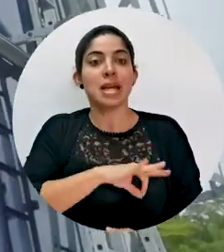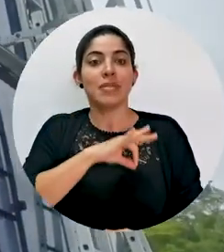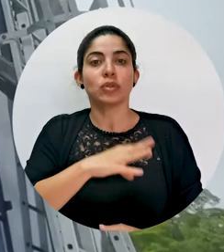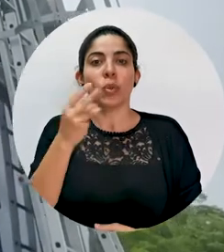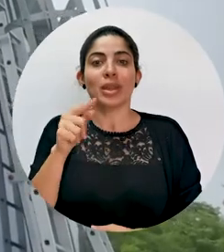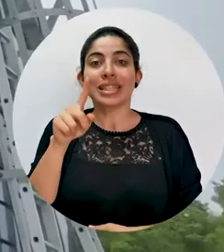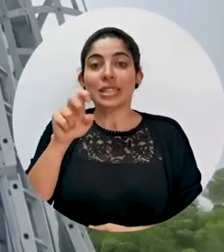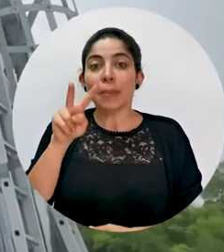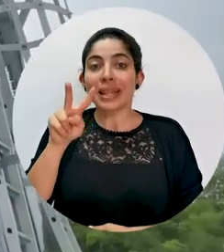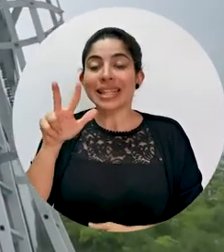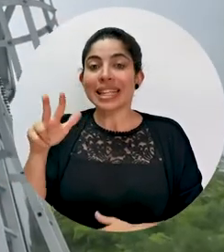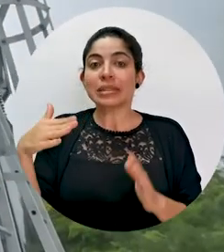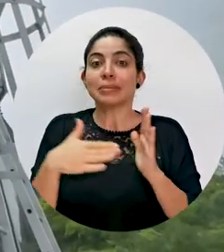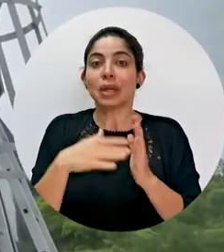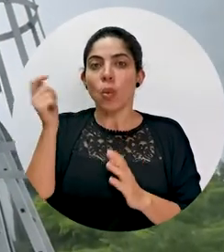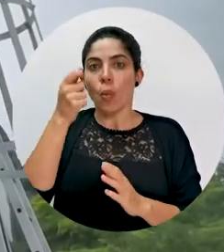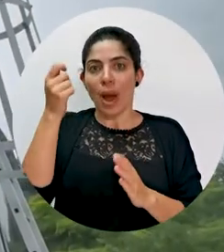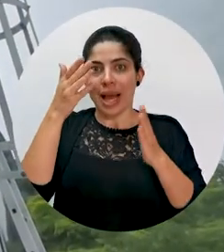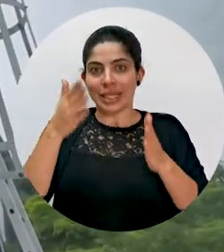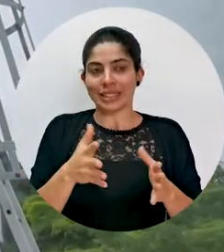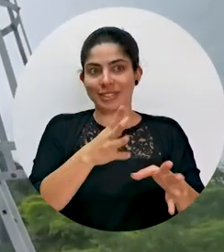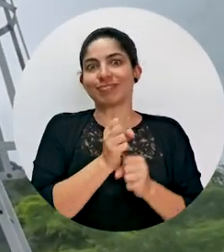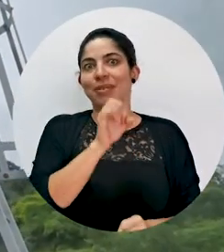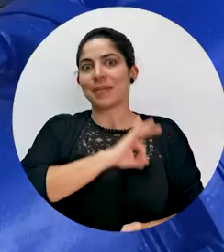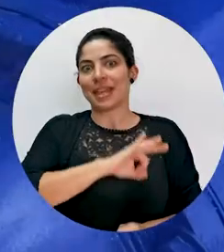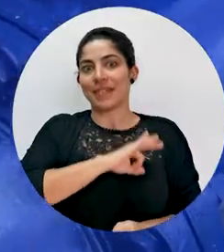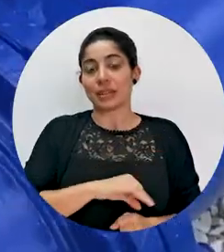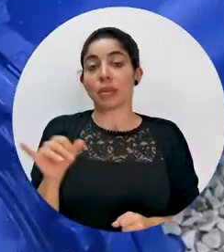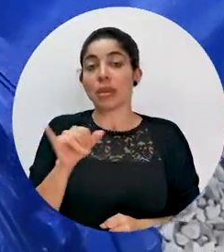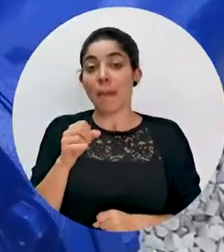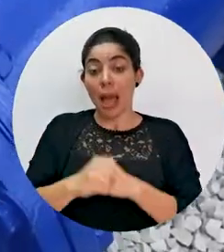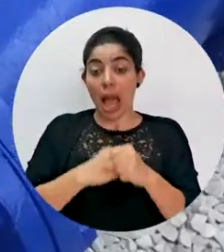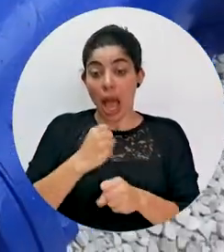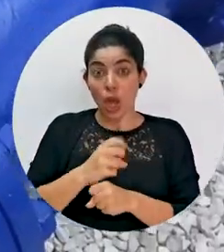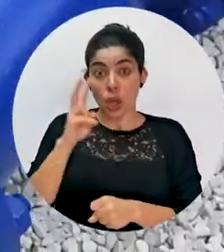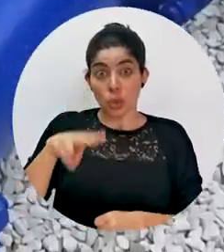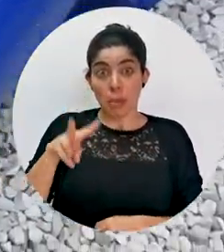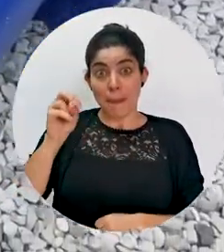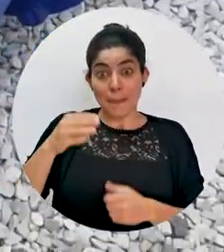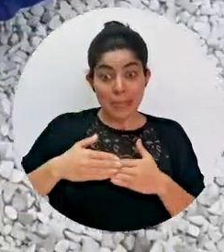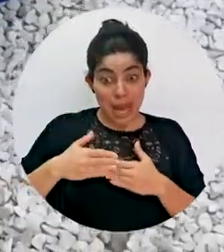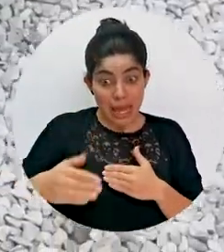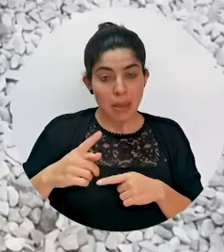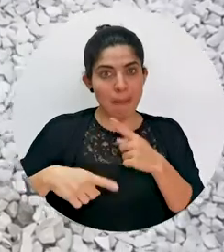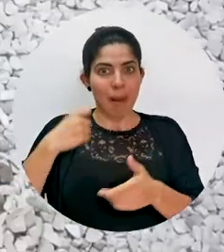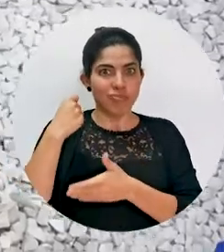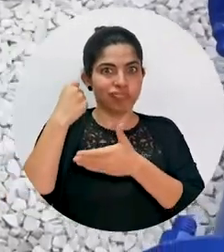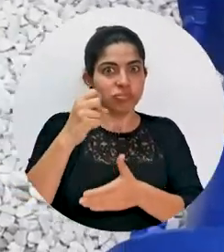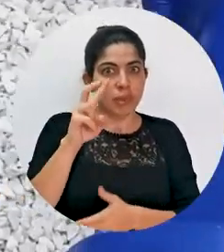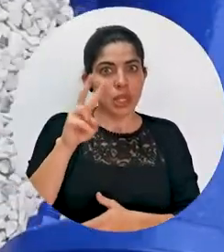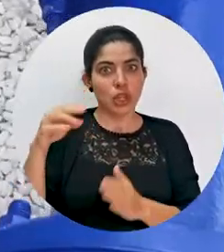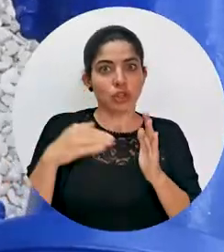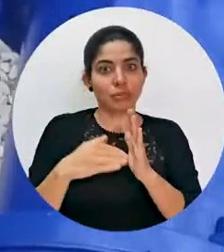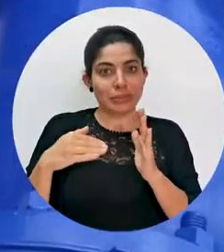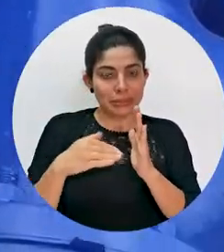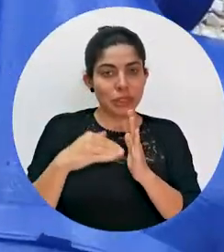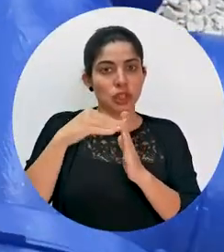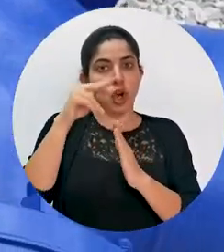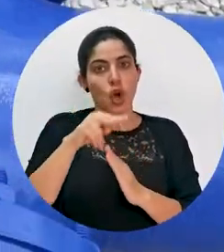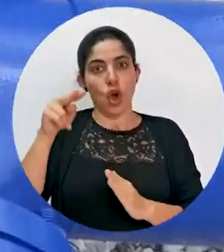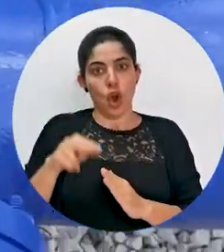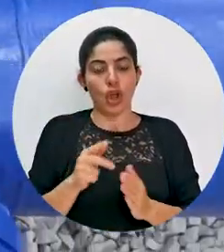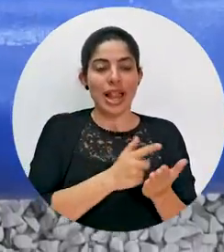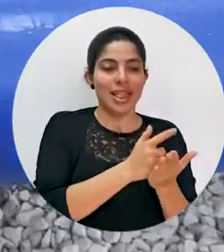de 123.000 guanacastecos y guanacastecas. Además, durante el 2020, el AIA invertirá 22.000 millones de colones en